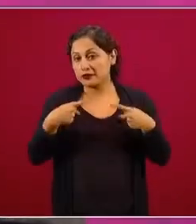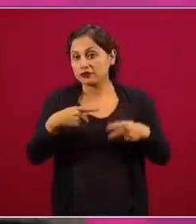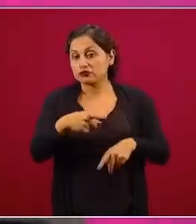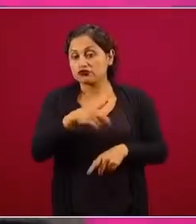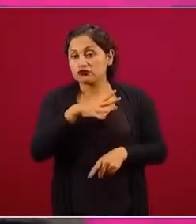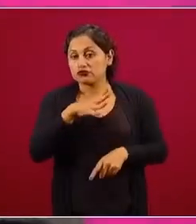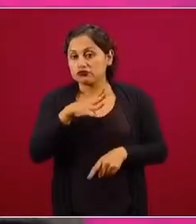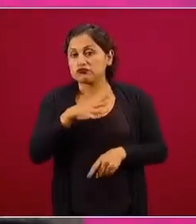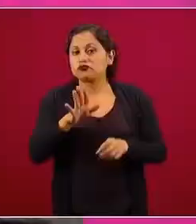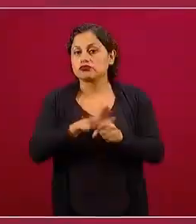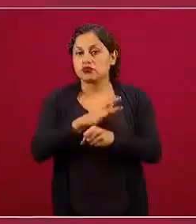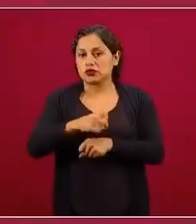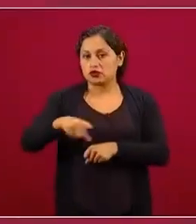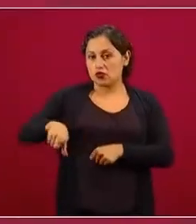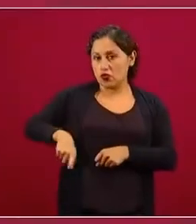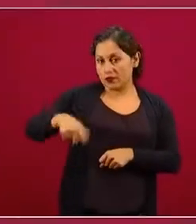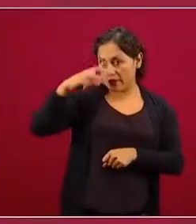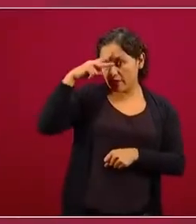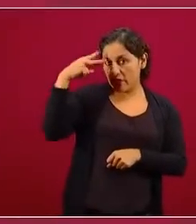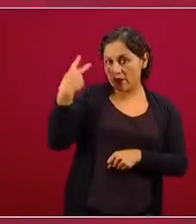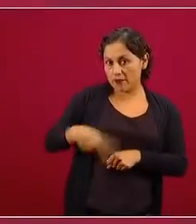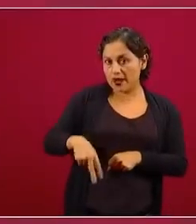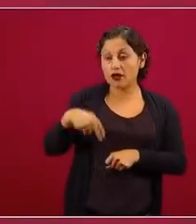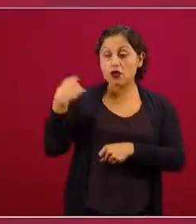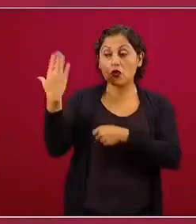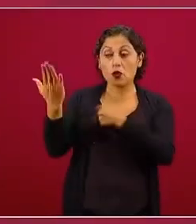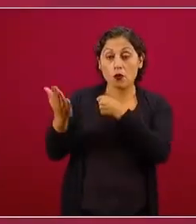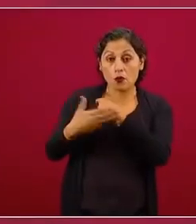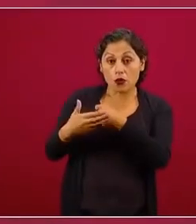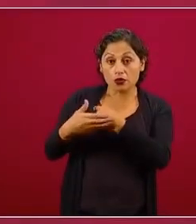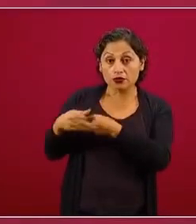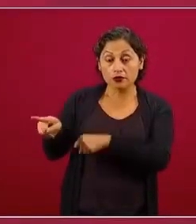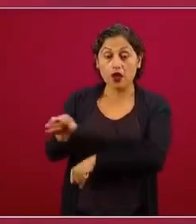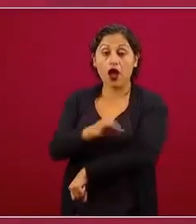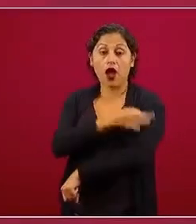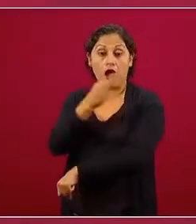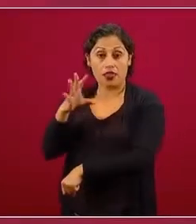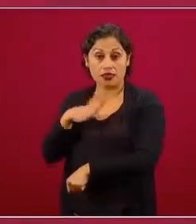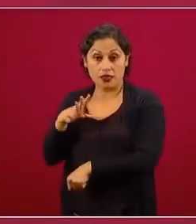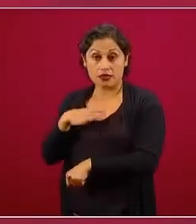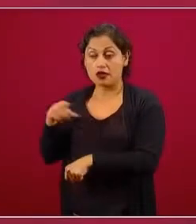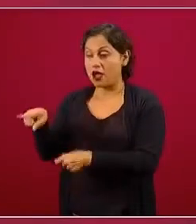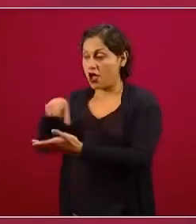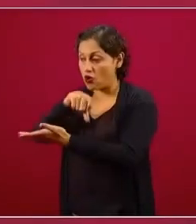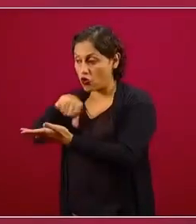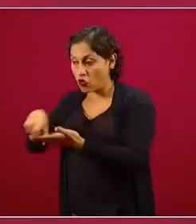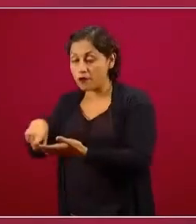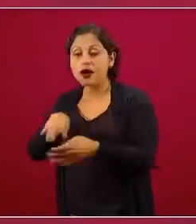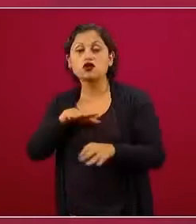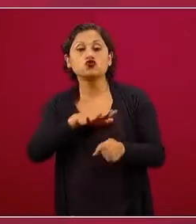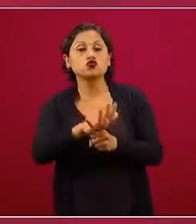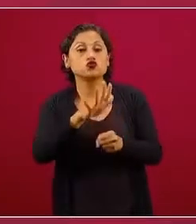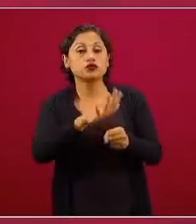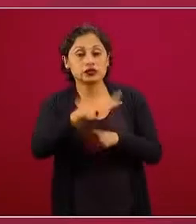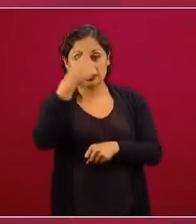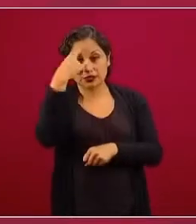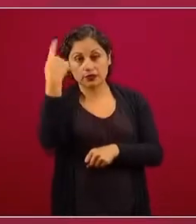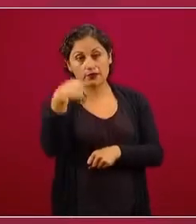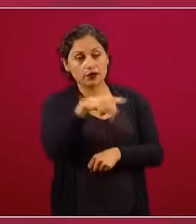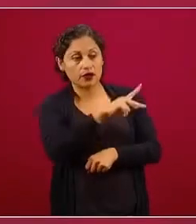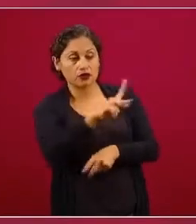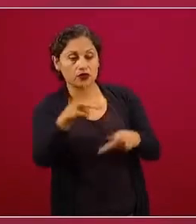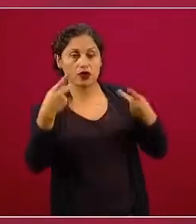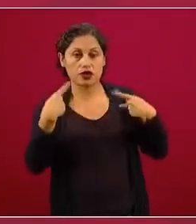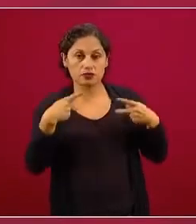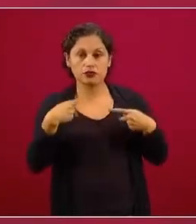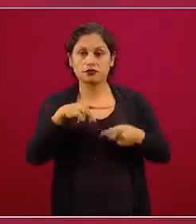número de vacunas necesarias para que ni bien esté disponible, estos sean los primeros grupos poblacionales que las reciban, más allá de que en